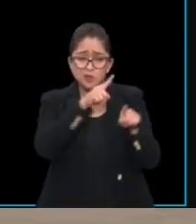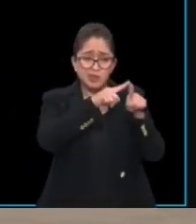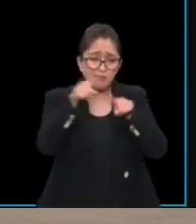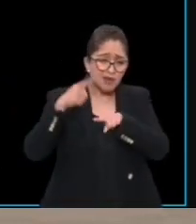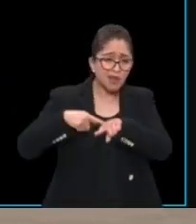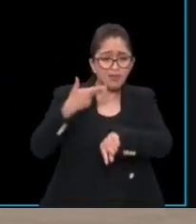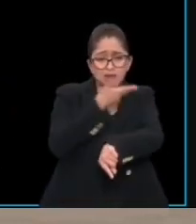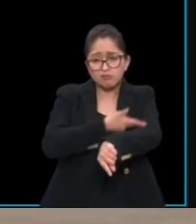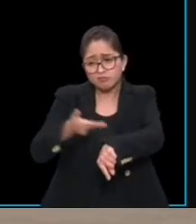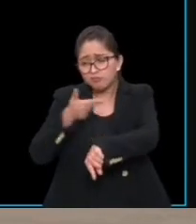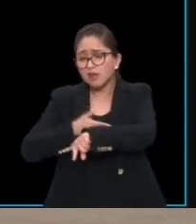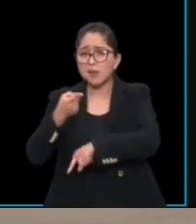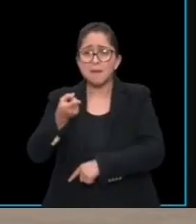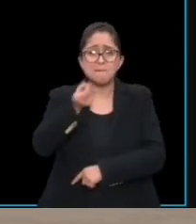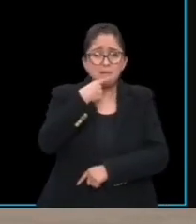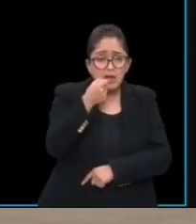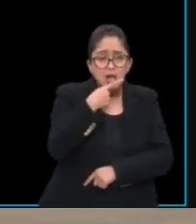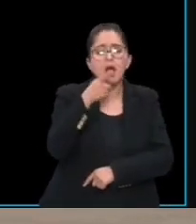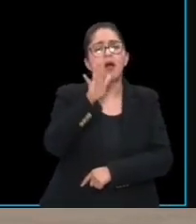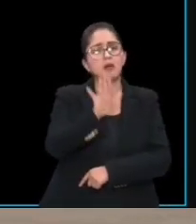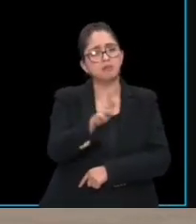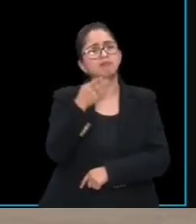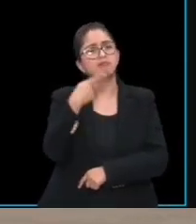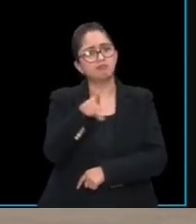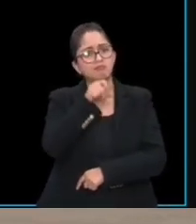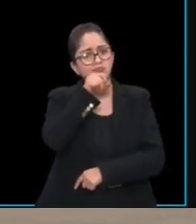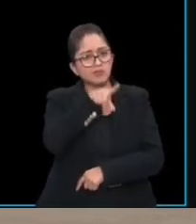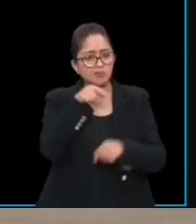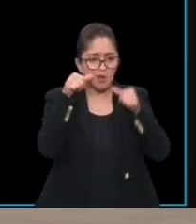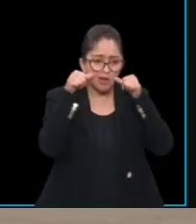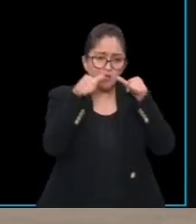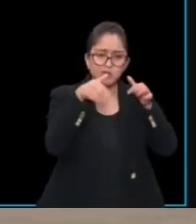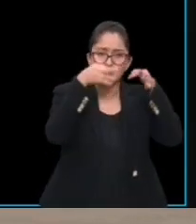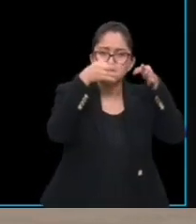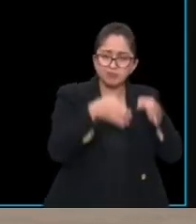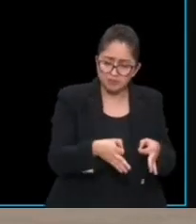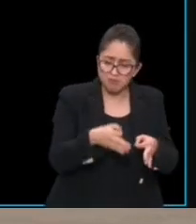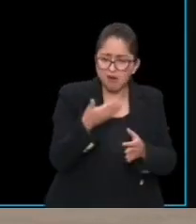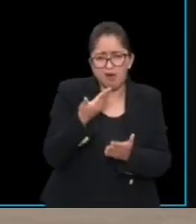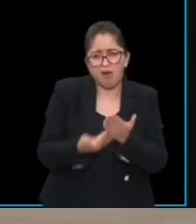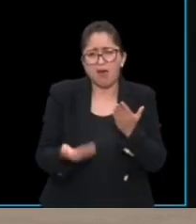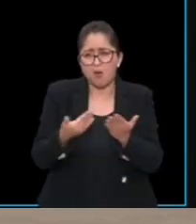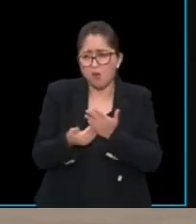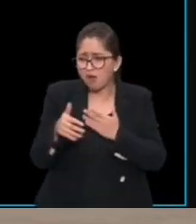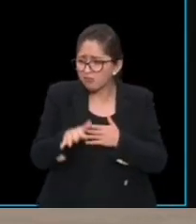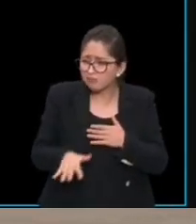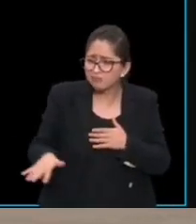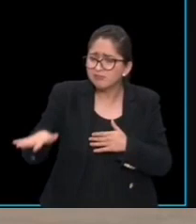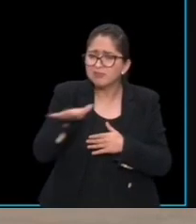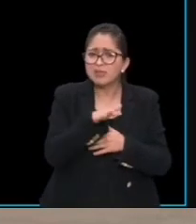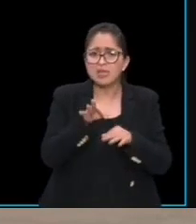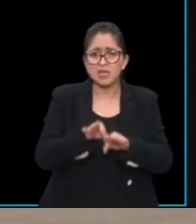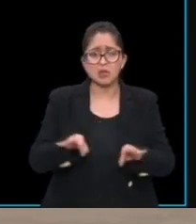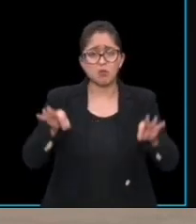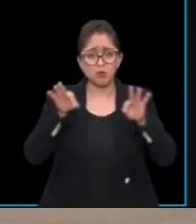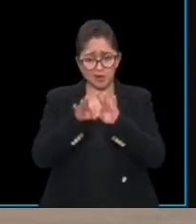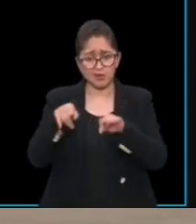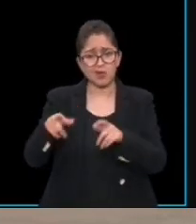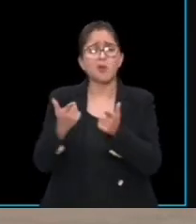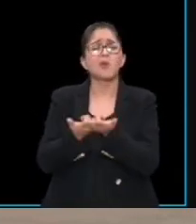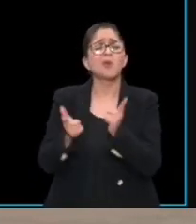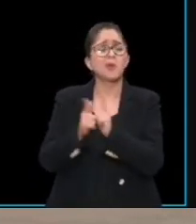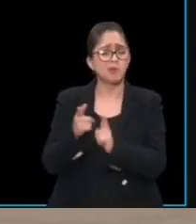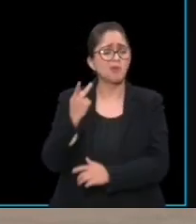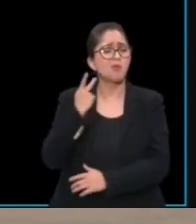necesarios, con los medicamentos, pero sobre todo con la atención adecuada. Estamos en un momento muy importante y Fuerza por México le